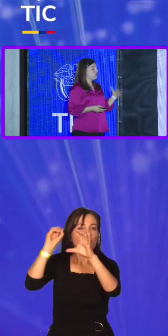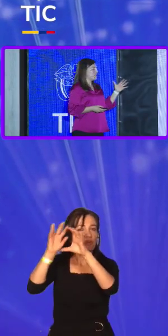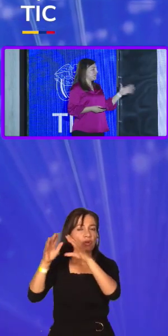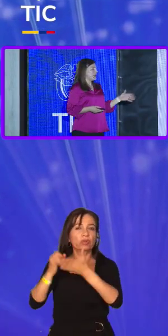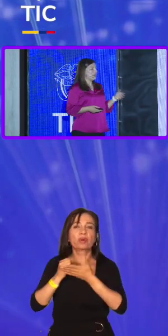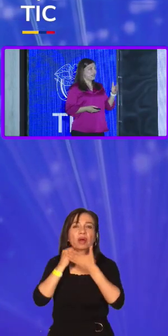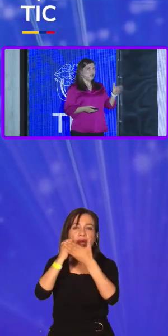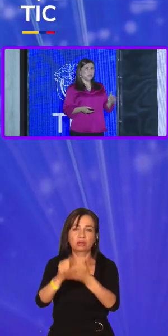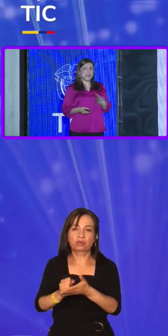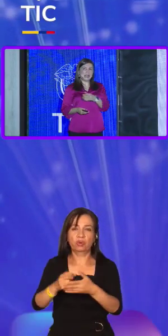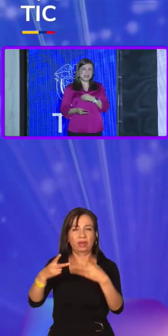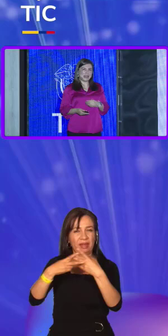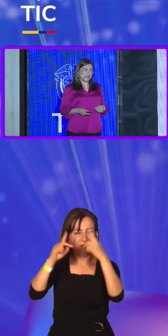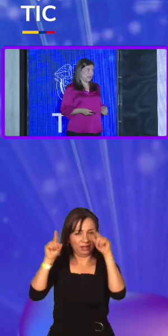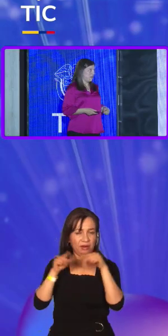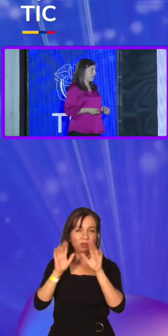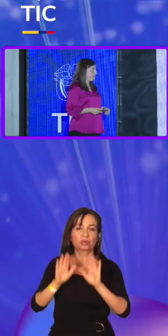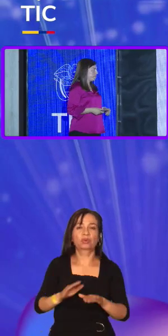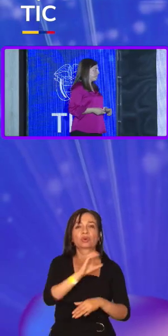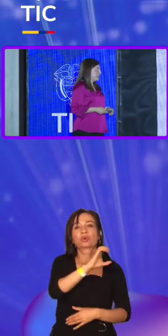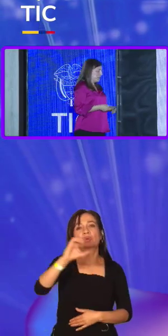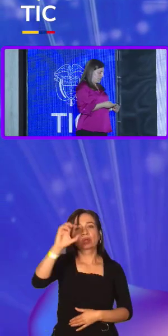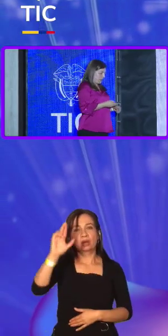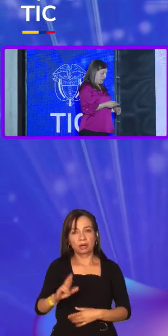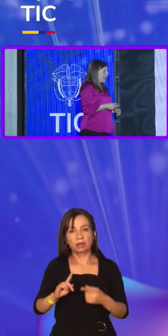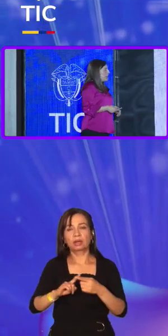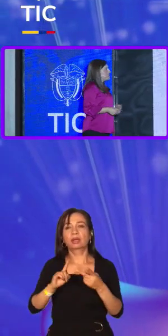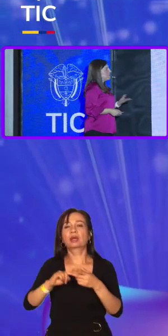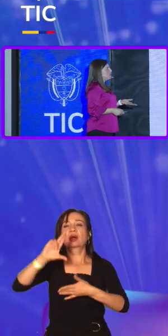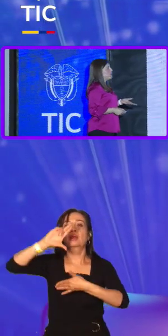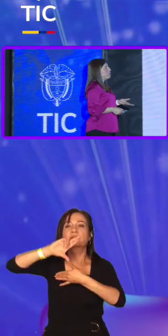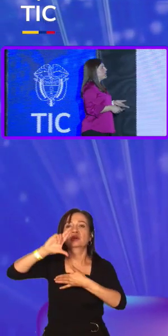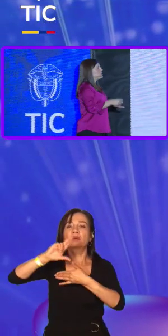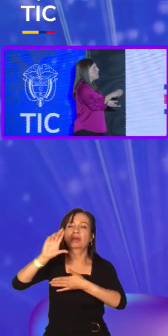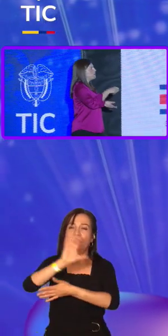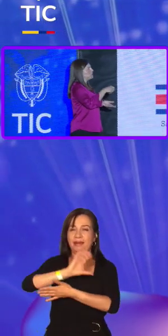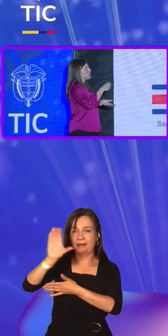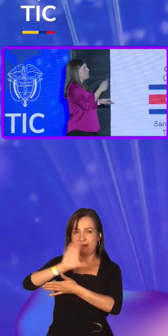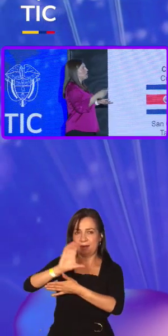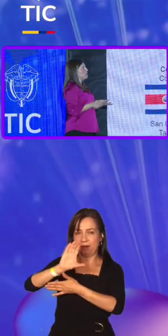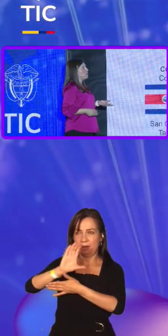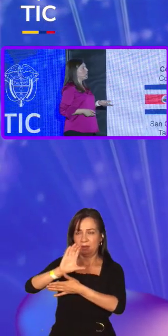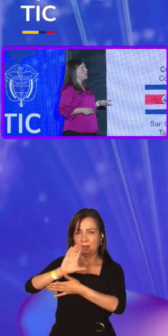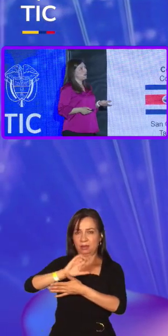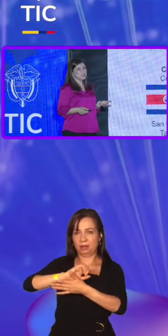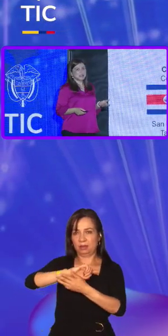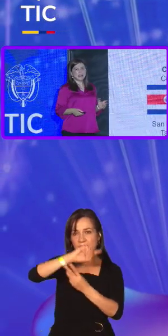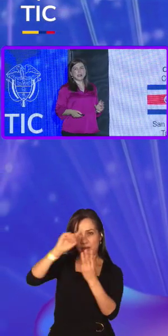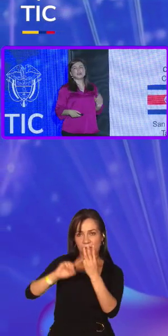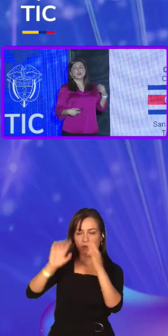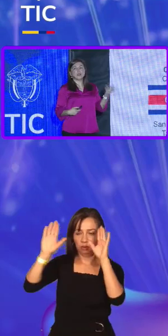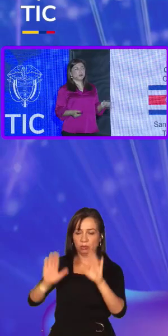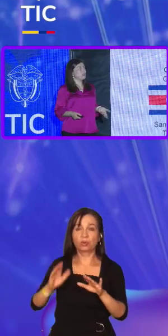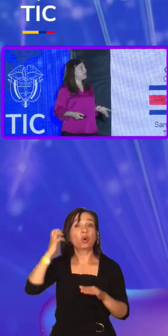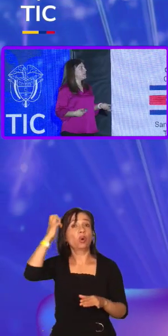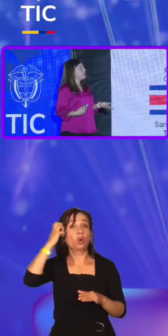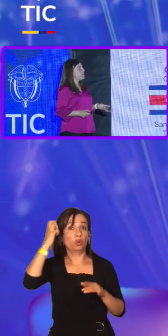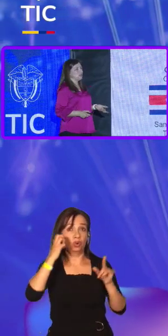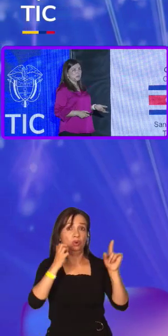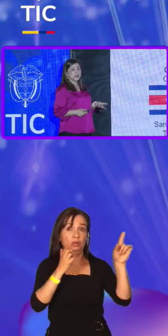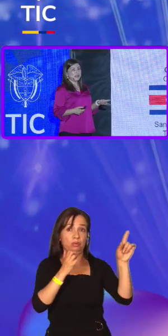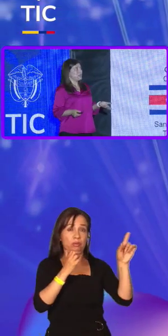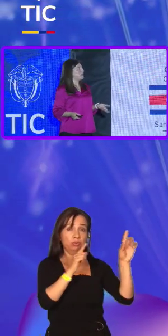Triangular, Costa Rica, Latinoamérica y el Caribe. En este fondo de cooperación, tanto la Unión Europea como Costa Rica